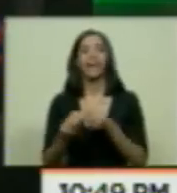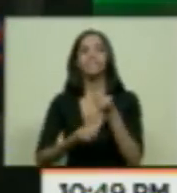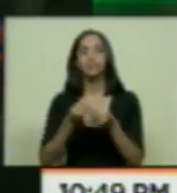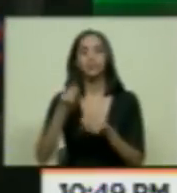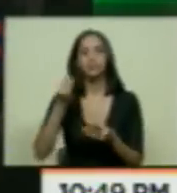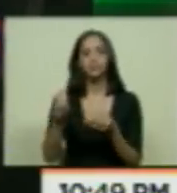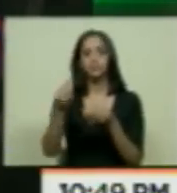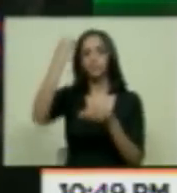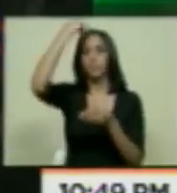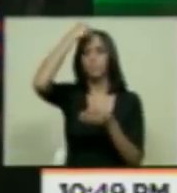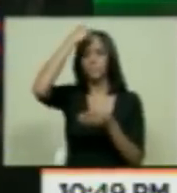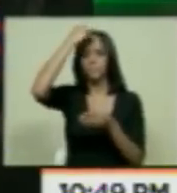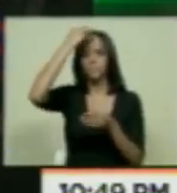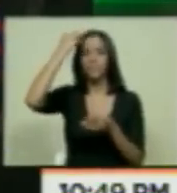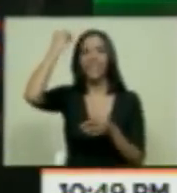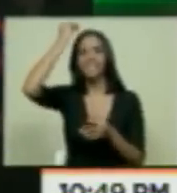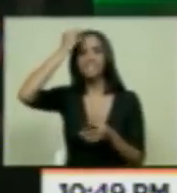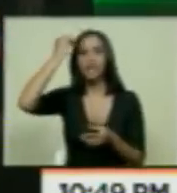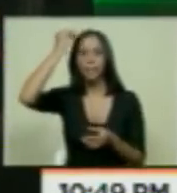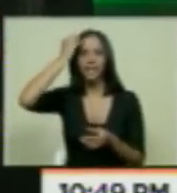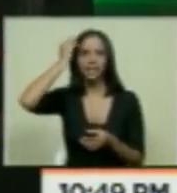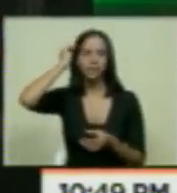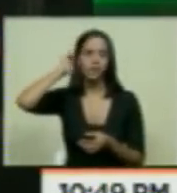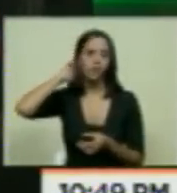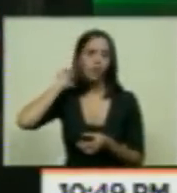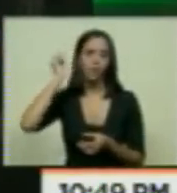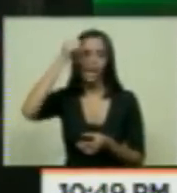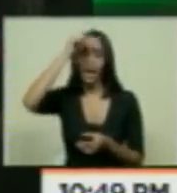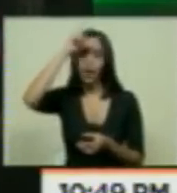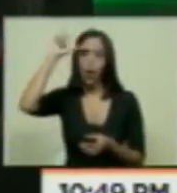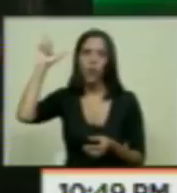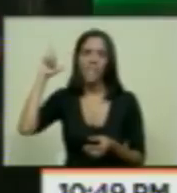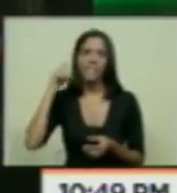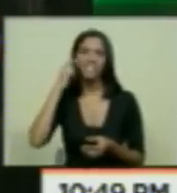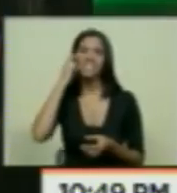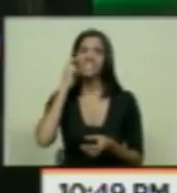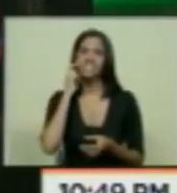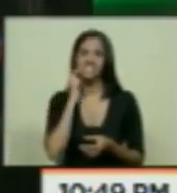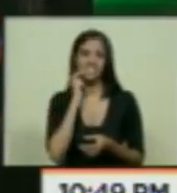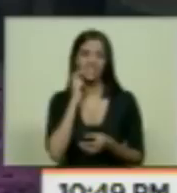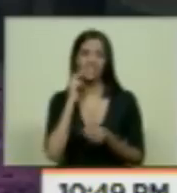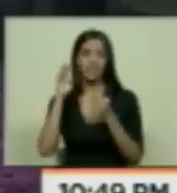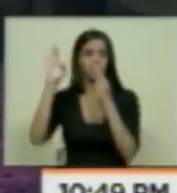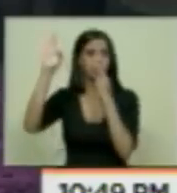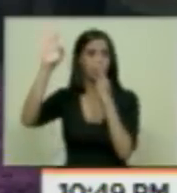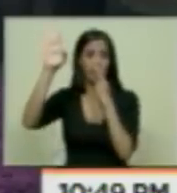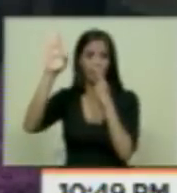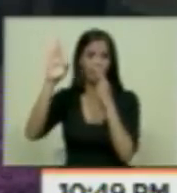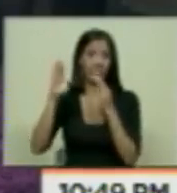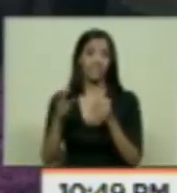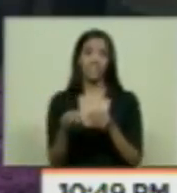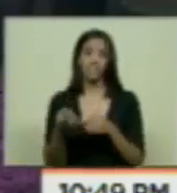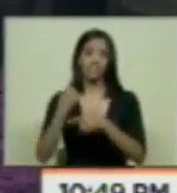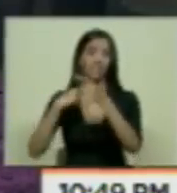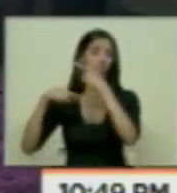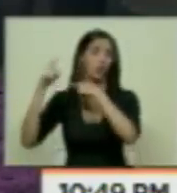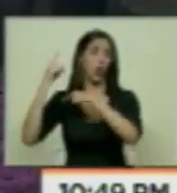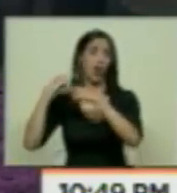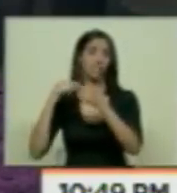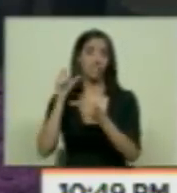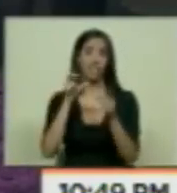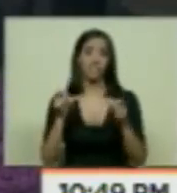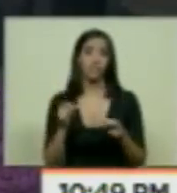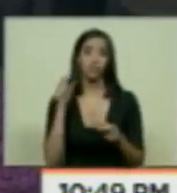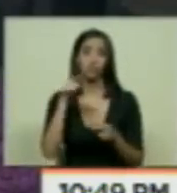pensamiento bastante, con una lógica bastante fascista, neonazi, retrógrada, ¿verdad? Esa gente que dice, usted es